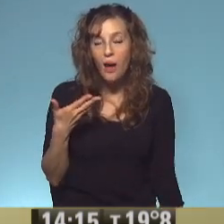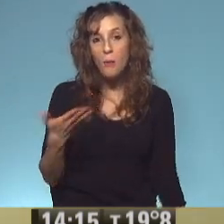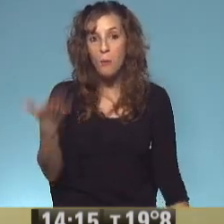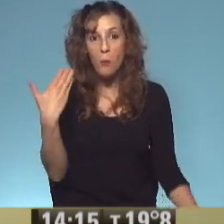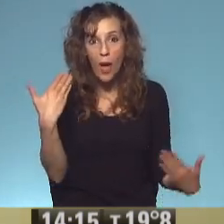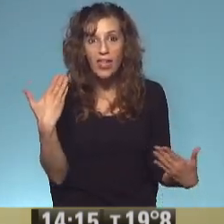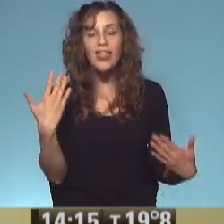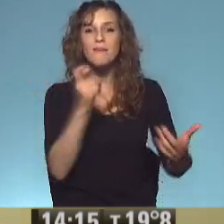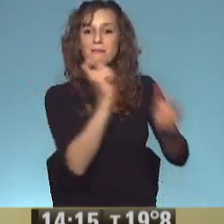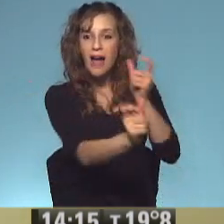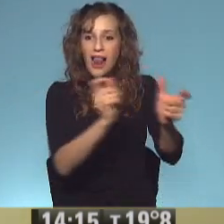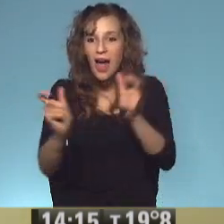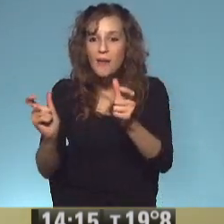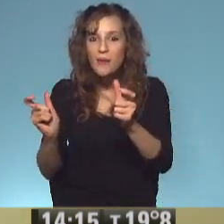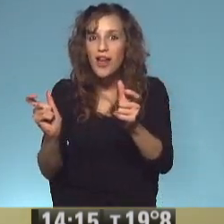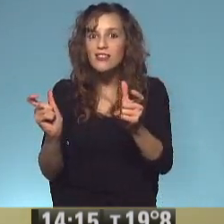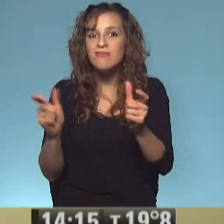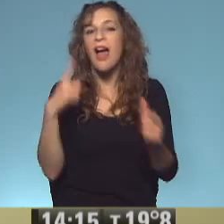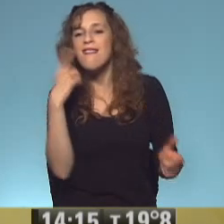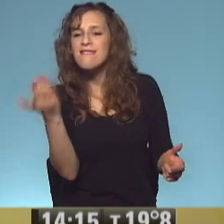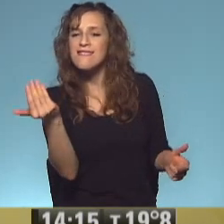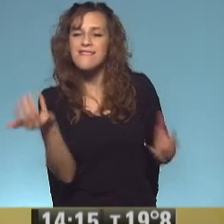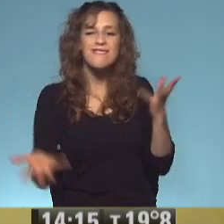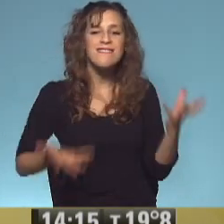palabras. A ver, ¿cómo sería?